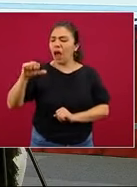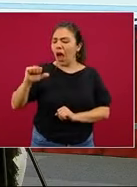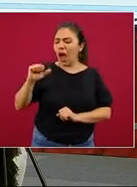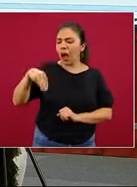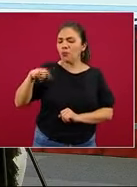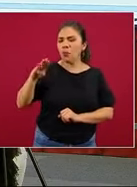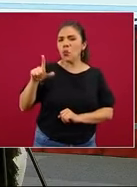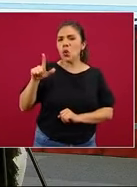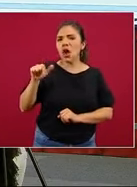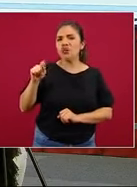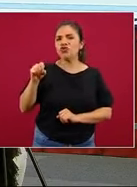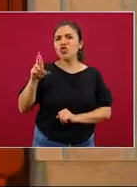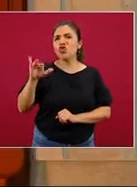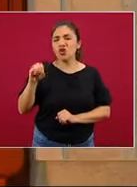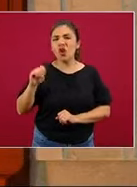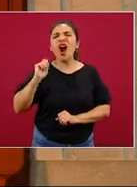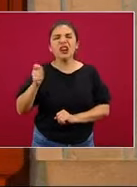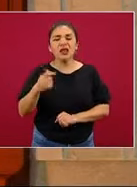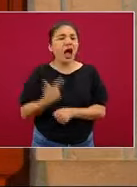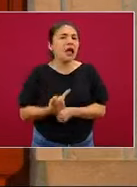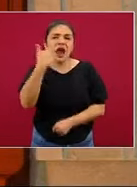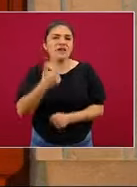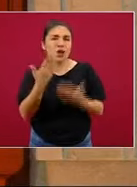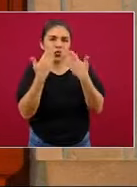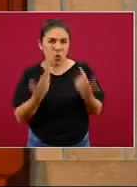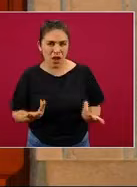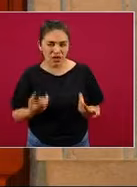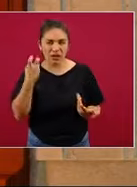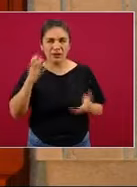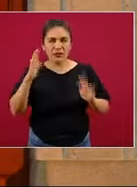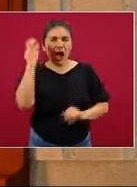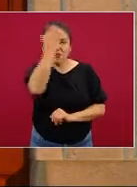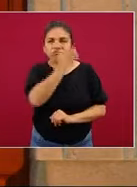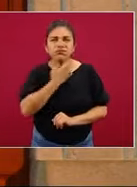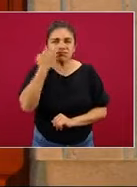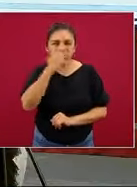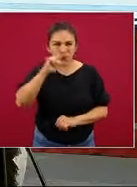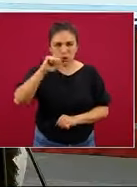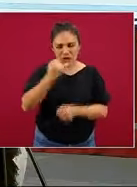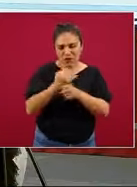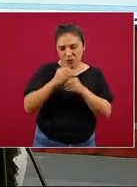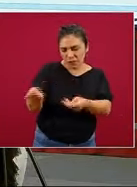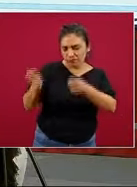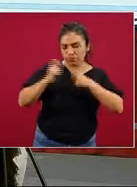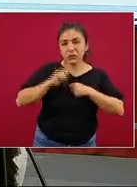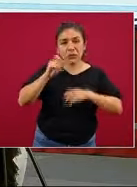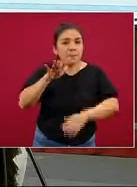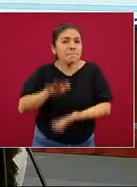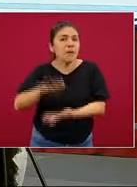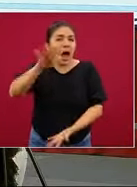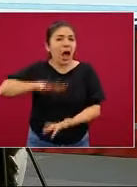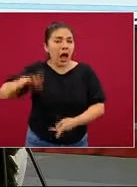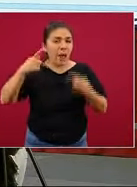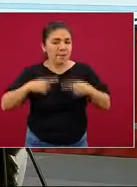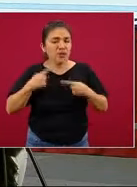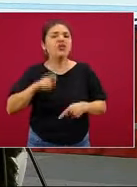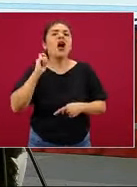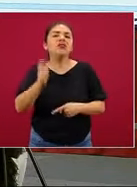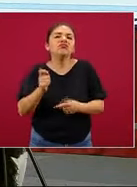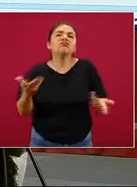Son pacientes no graves. Se ha observado con el análisis de información que hasta el día de hoy tenemos que la mayoría de esta población